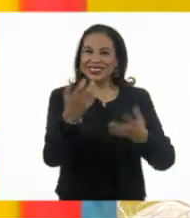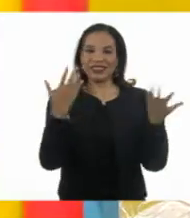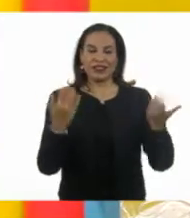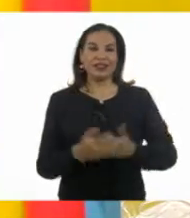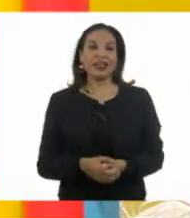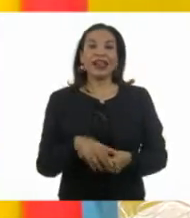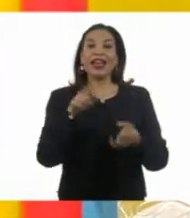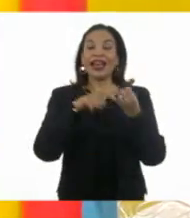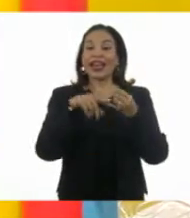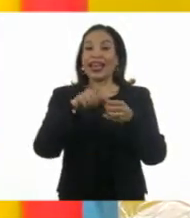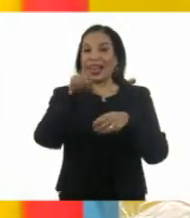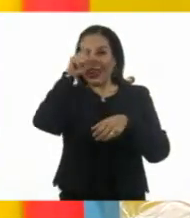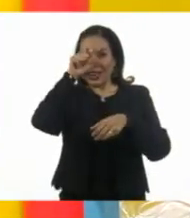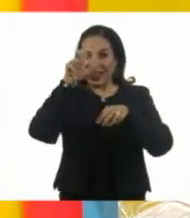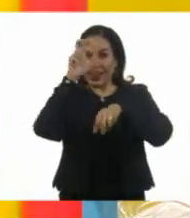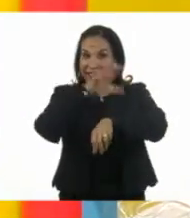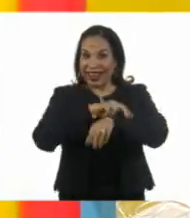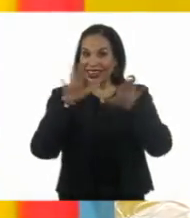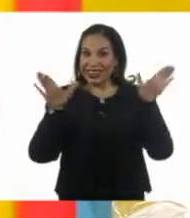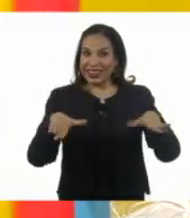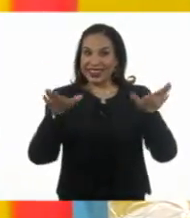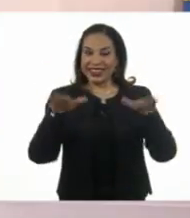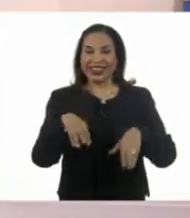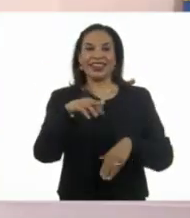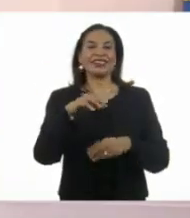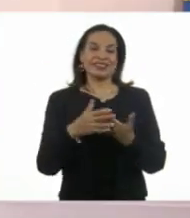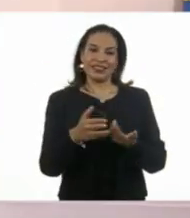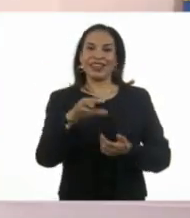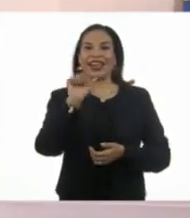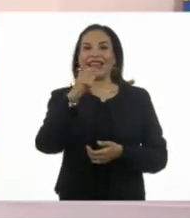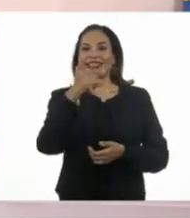Exactamente. Es el águila real. Muy bien.